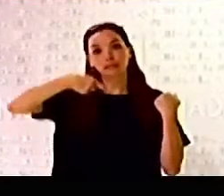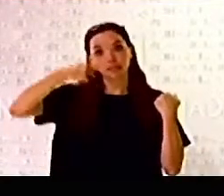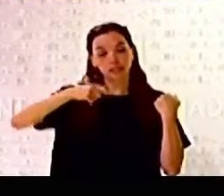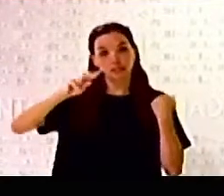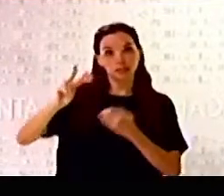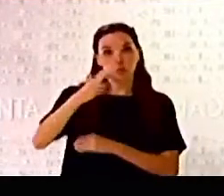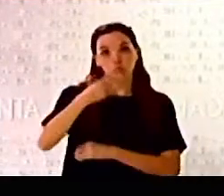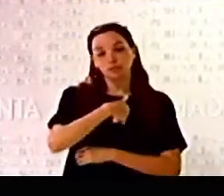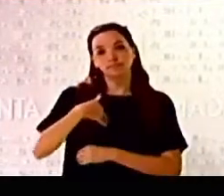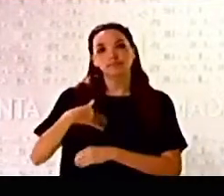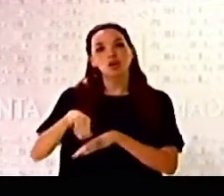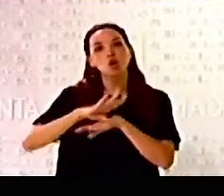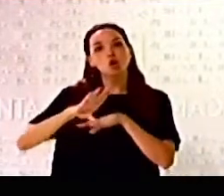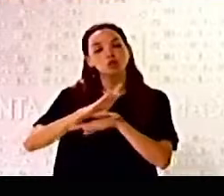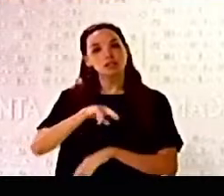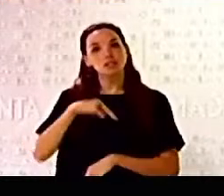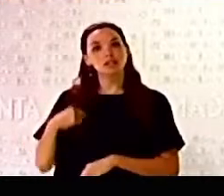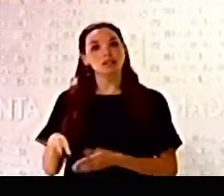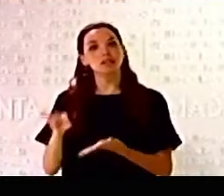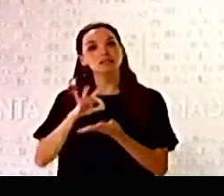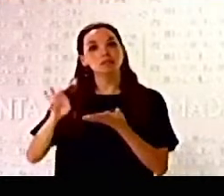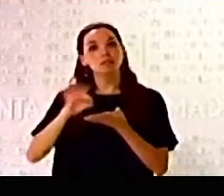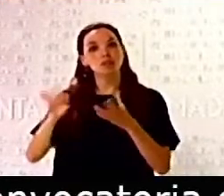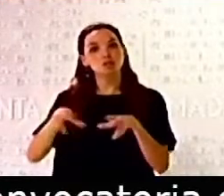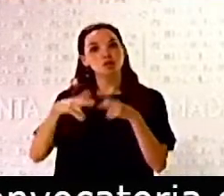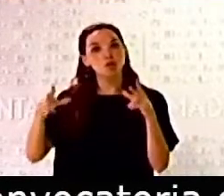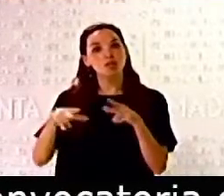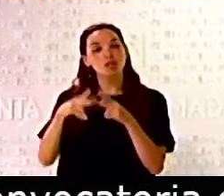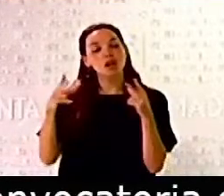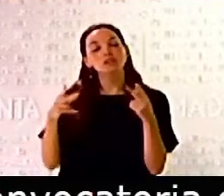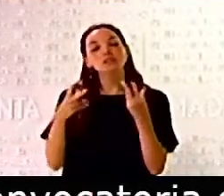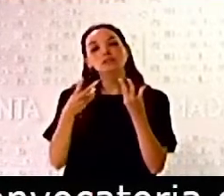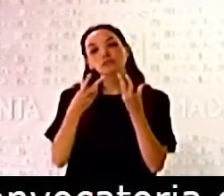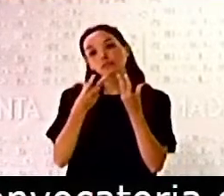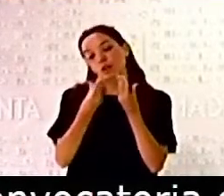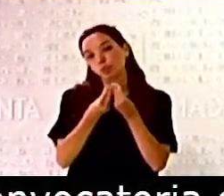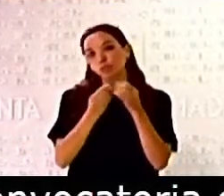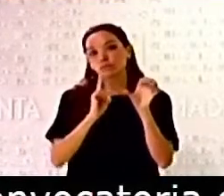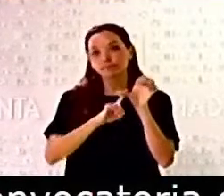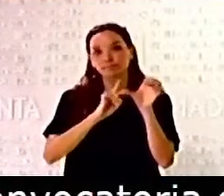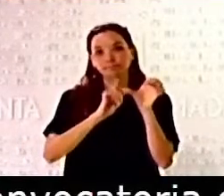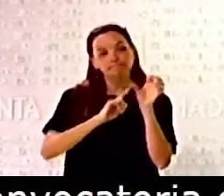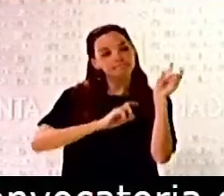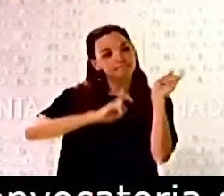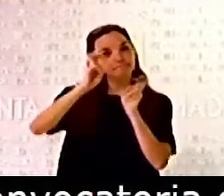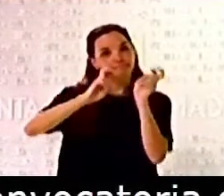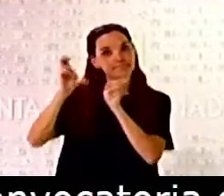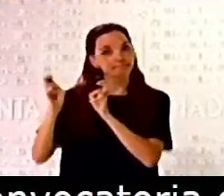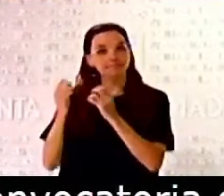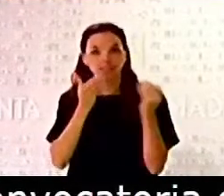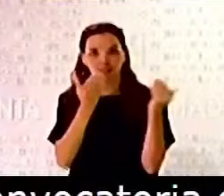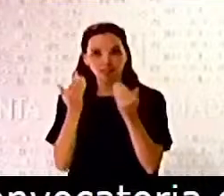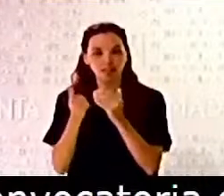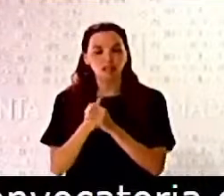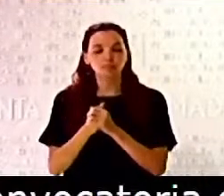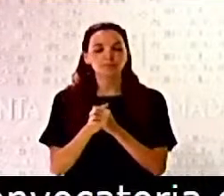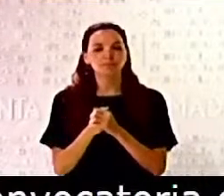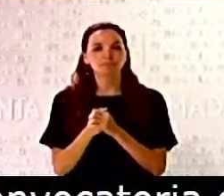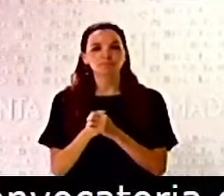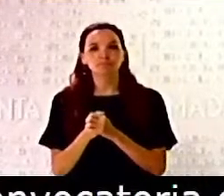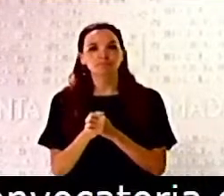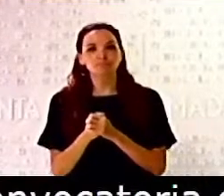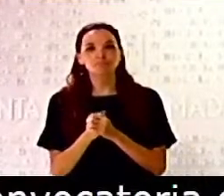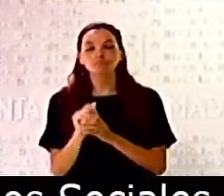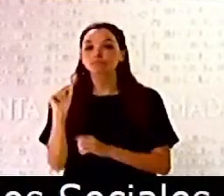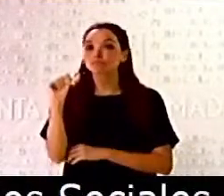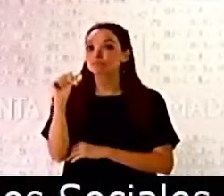Consejería de Sanidad y Servicios Sociales de la Junta de Extremadura. En